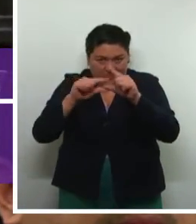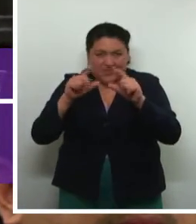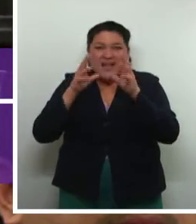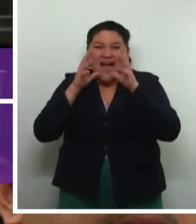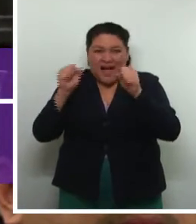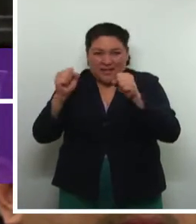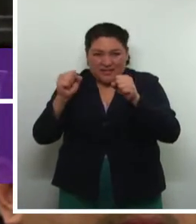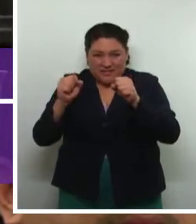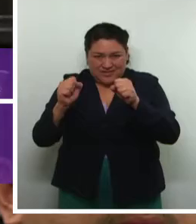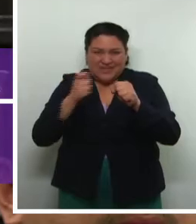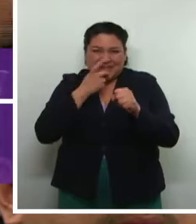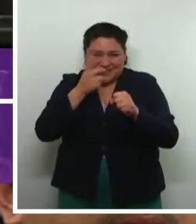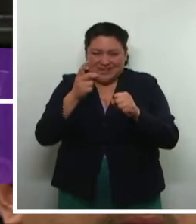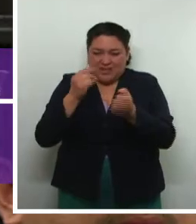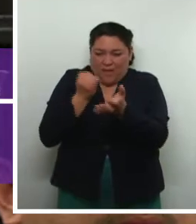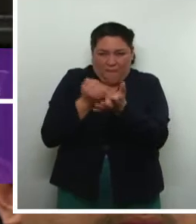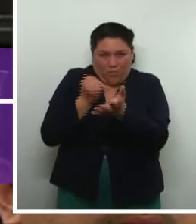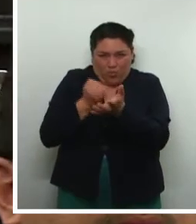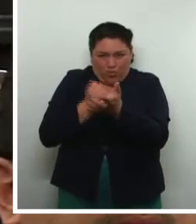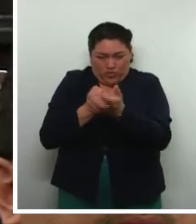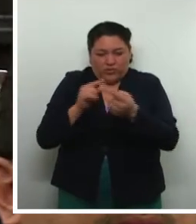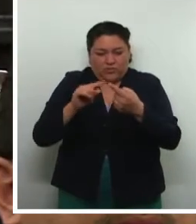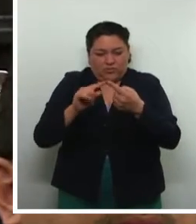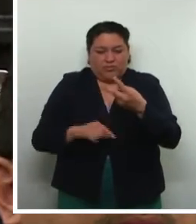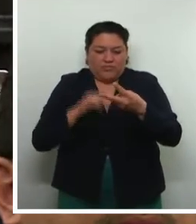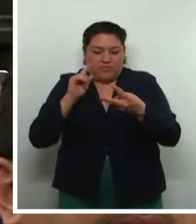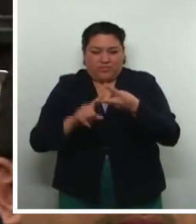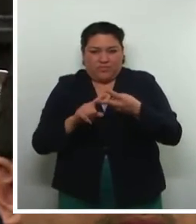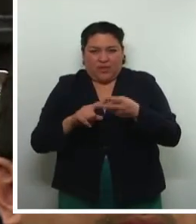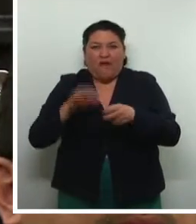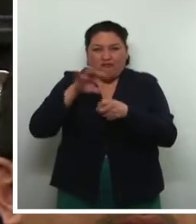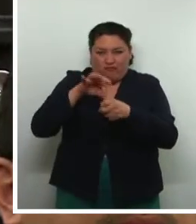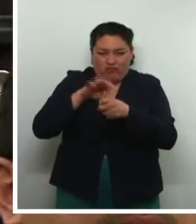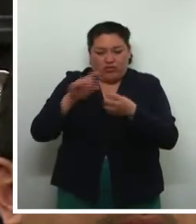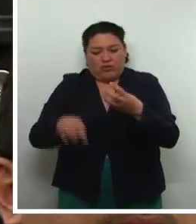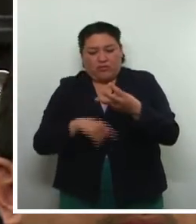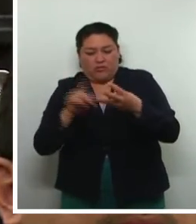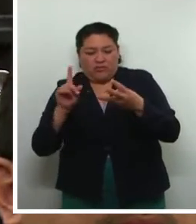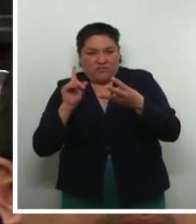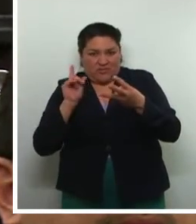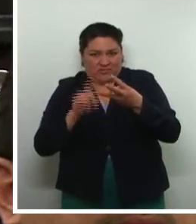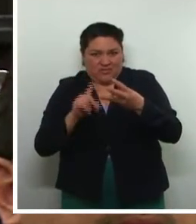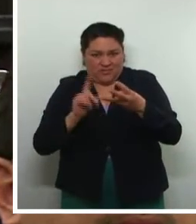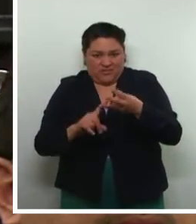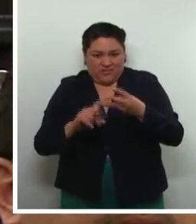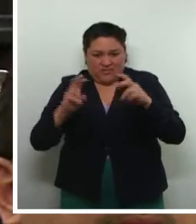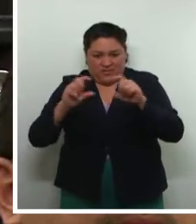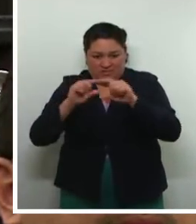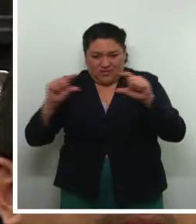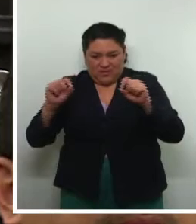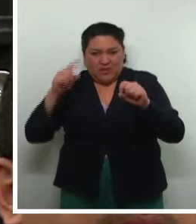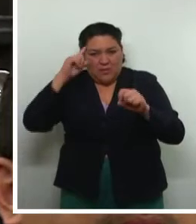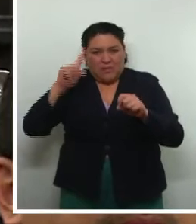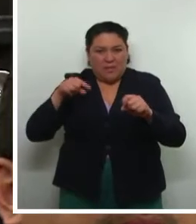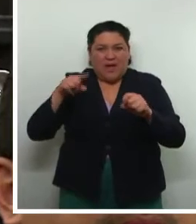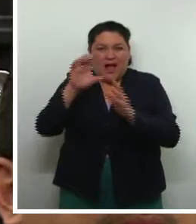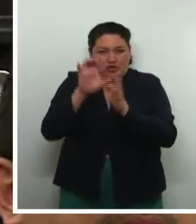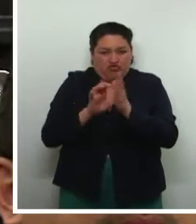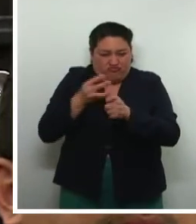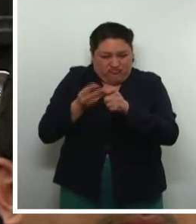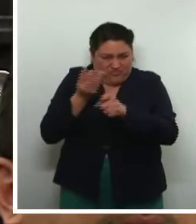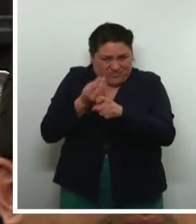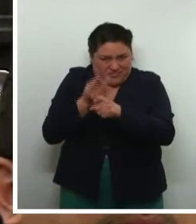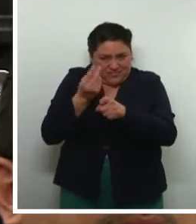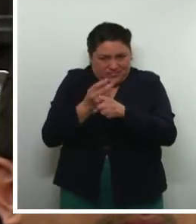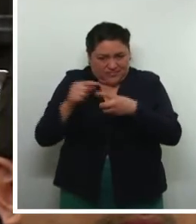la progresividad fiscal, el tema del fondo de capitalidad y el apartado relativo nada más al procedimiento de reformabilidad constitucional, es